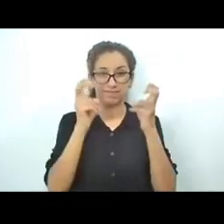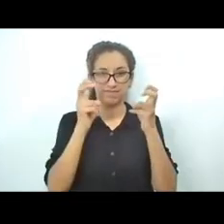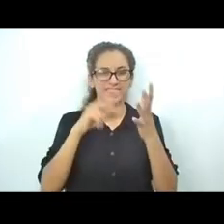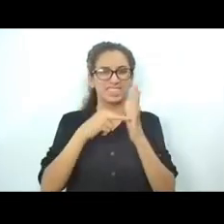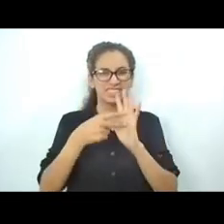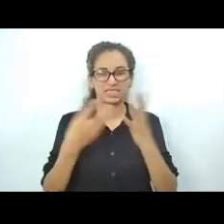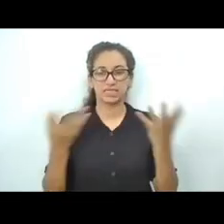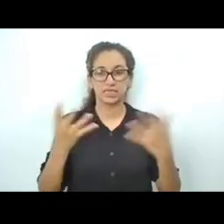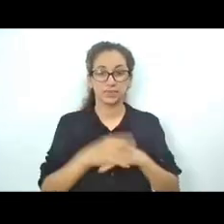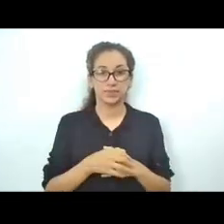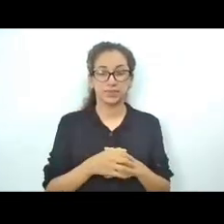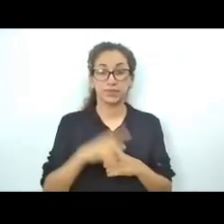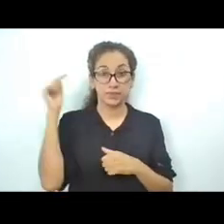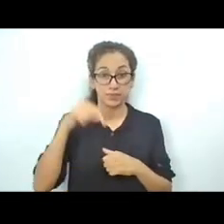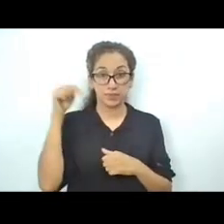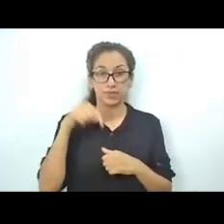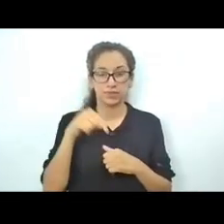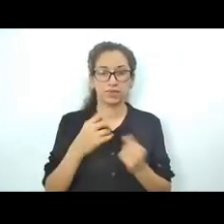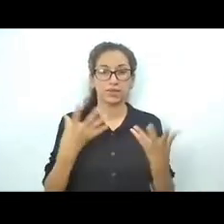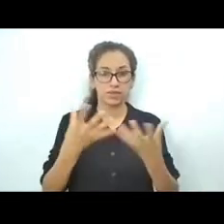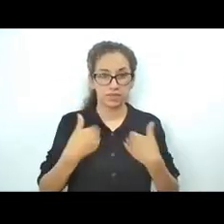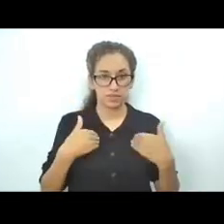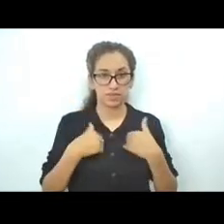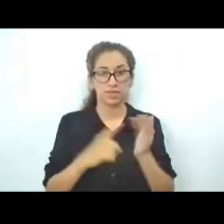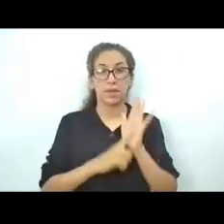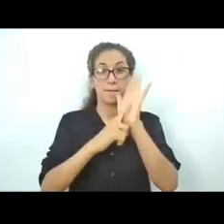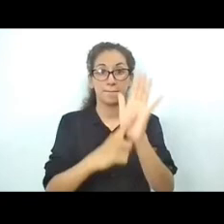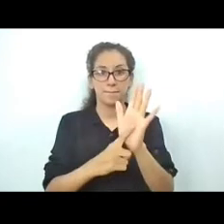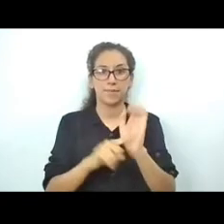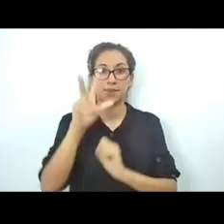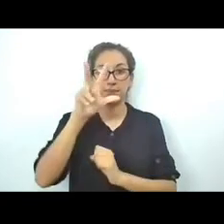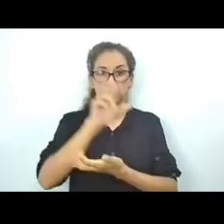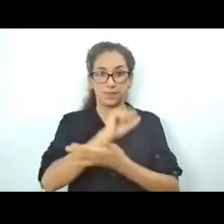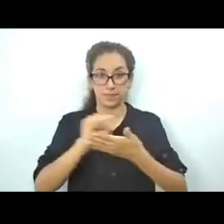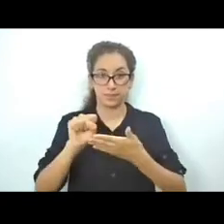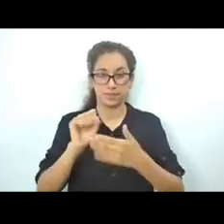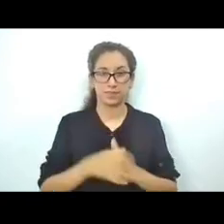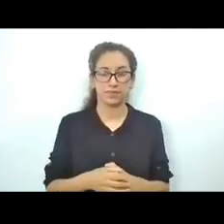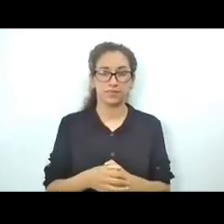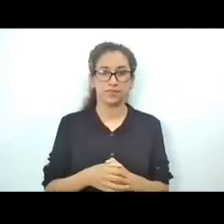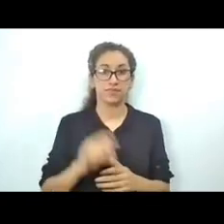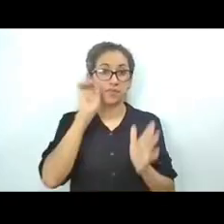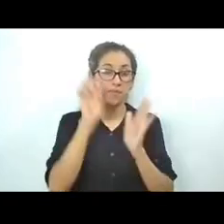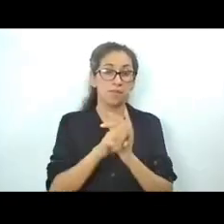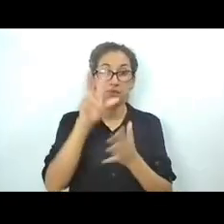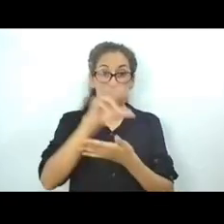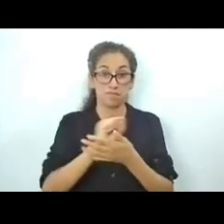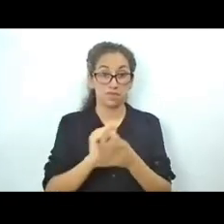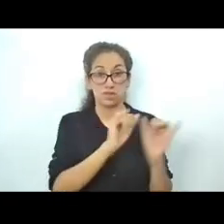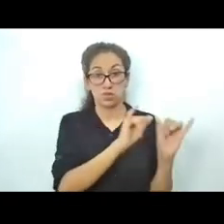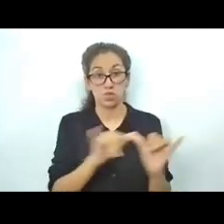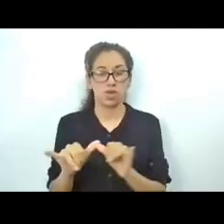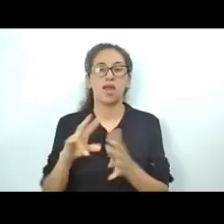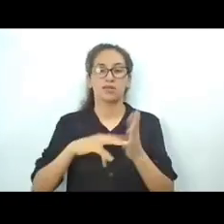que esto debería de presentarse durante 3 meses mínimo, ¿no? El problema de erección, por ejemplo. Y